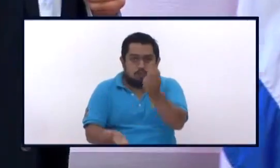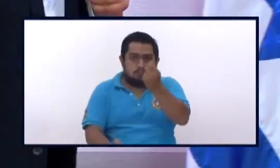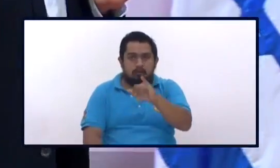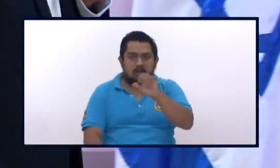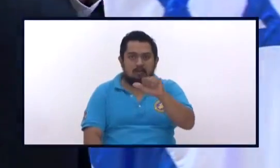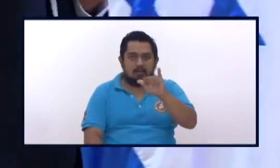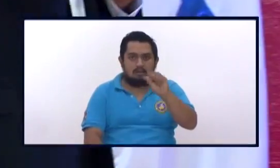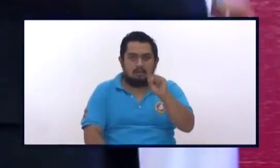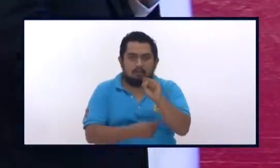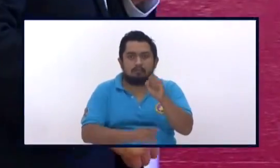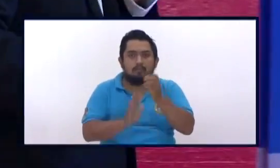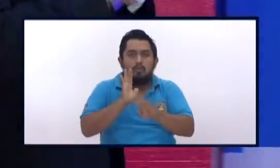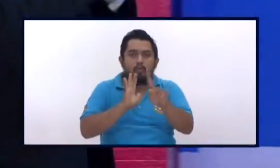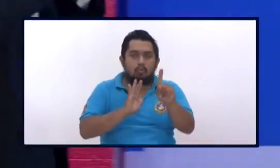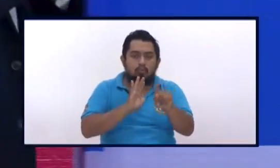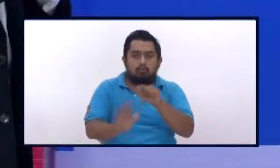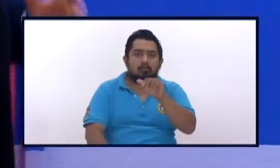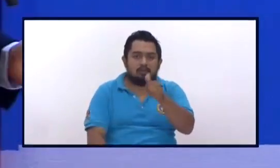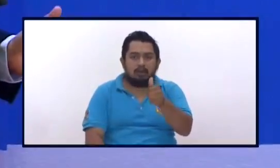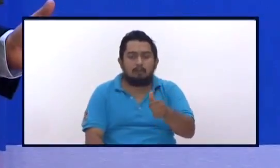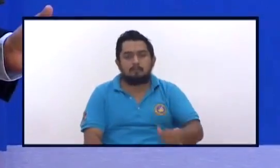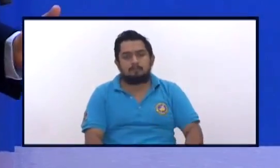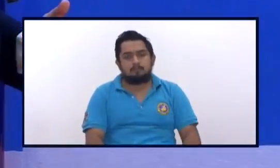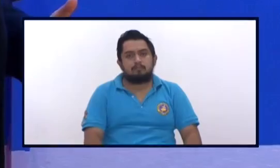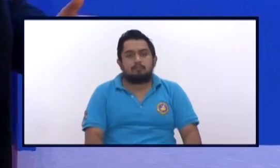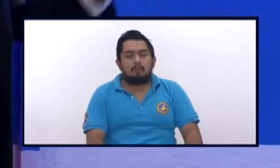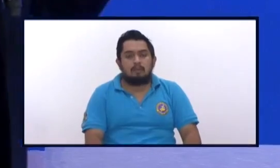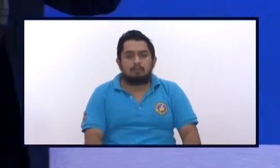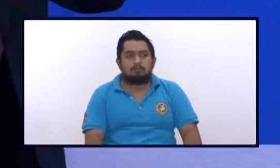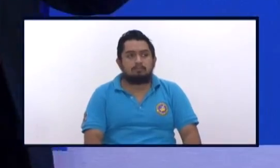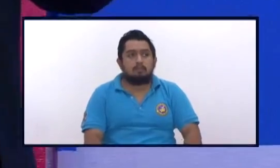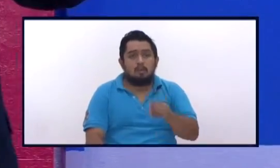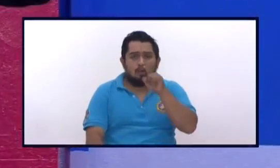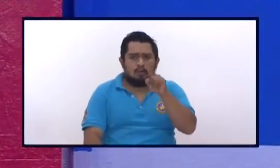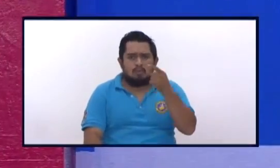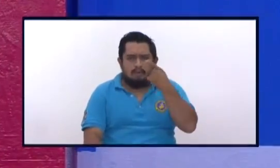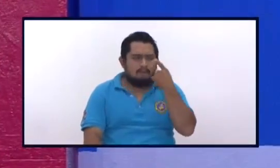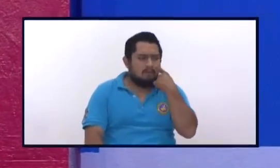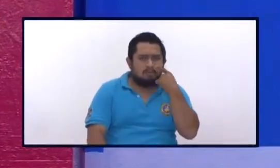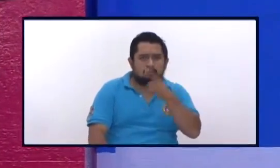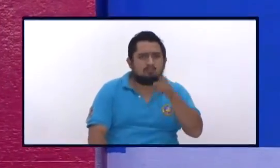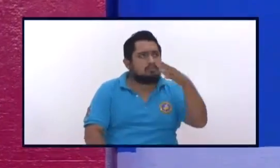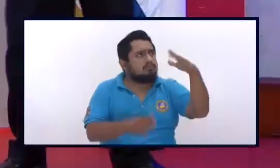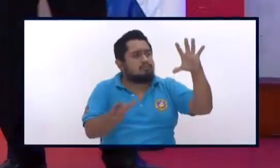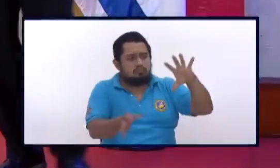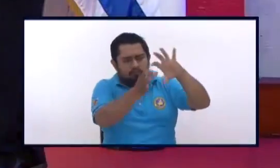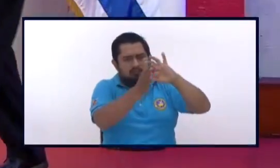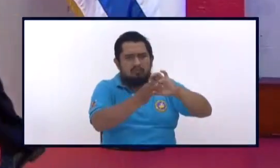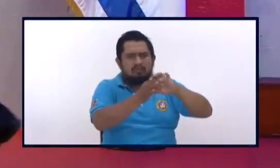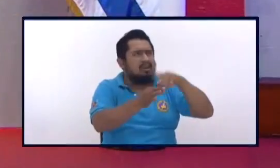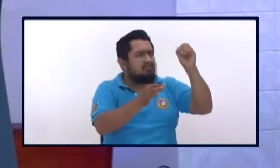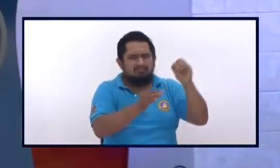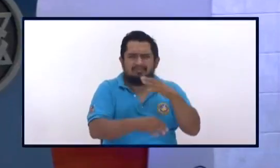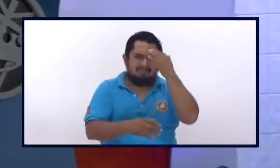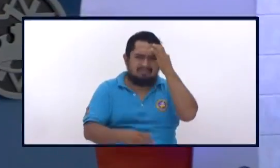porque yo estoy contigo lo hablamos la semana pasada isaías 41 10 si estás en el rango del alcance de dios no te preocupes que todo va a estar bien